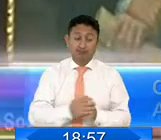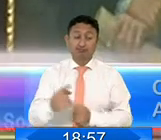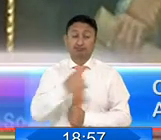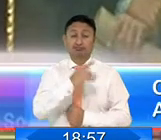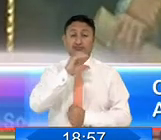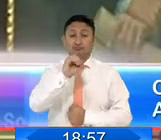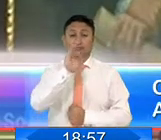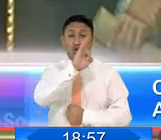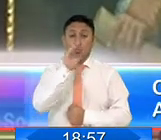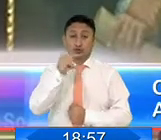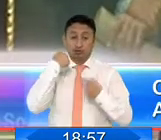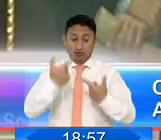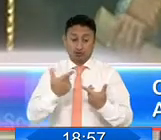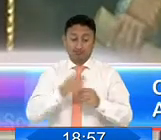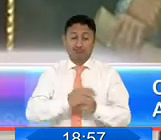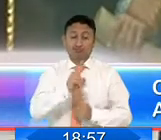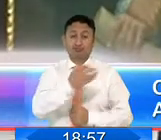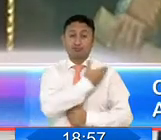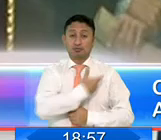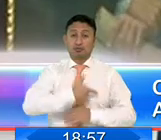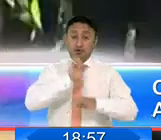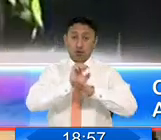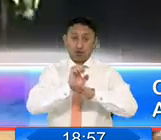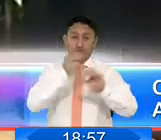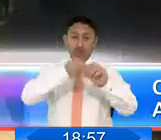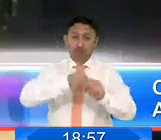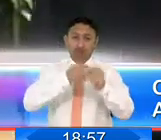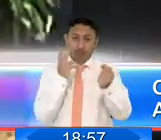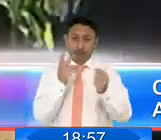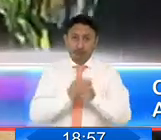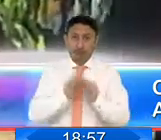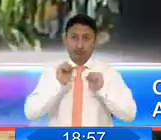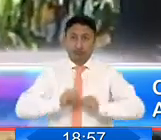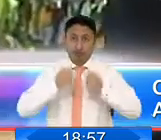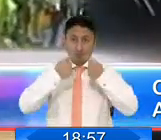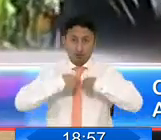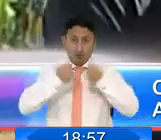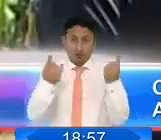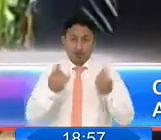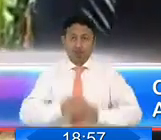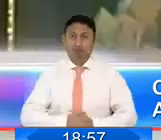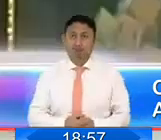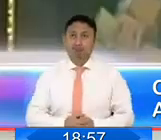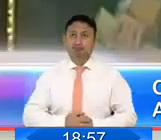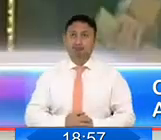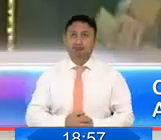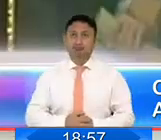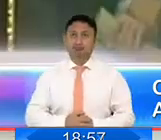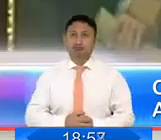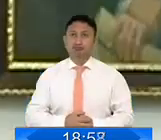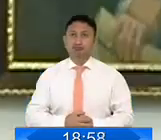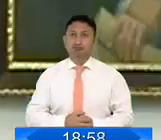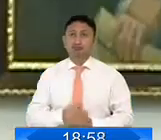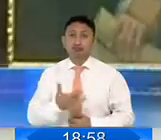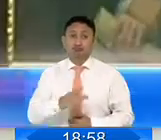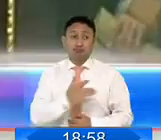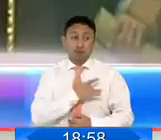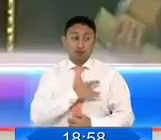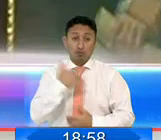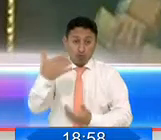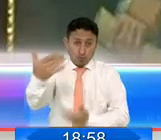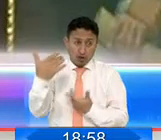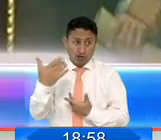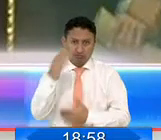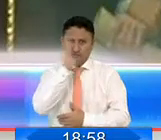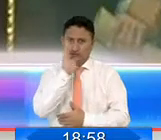cargo de vicepresidente del ecuador lo hizo en cadena nacional no me siento y nunca me he sentido un político pero sé que